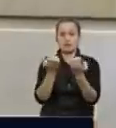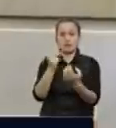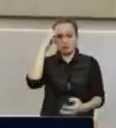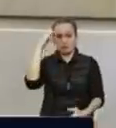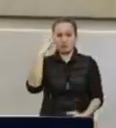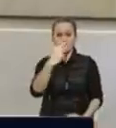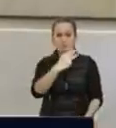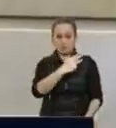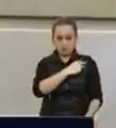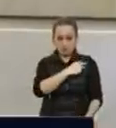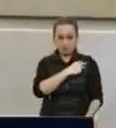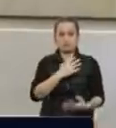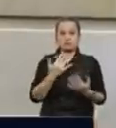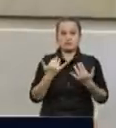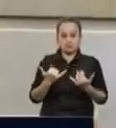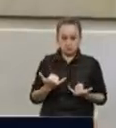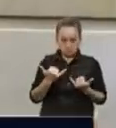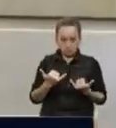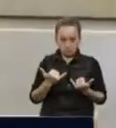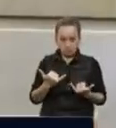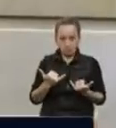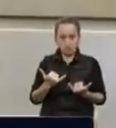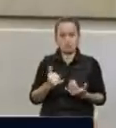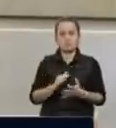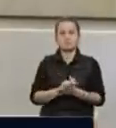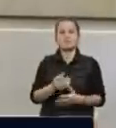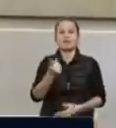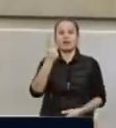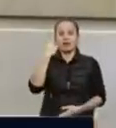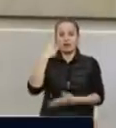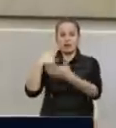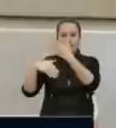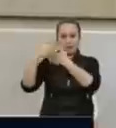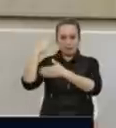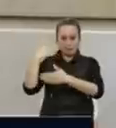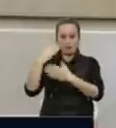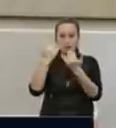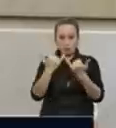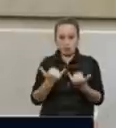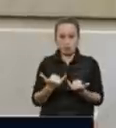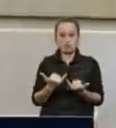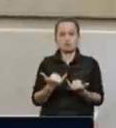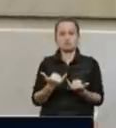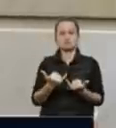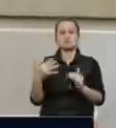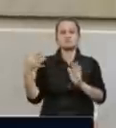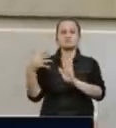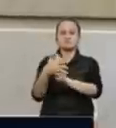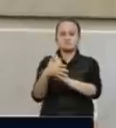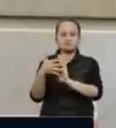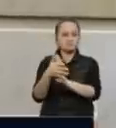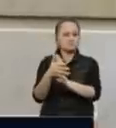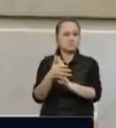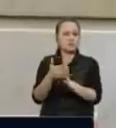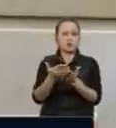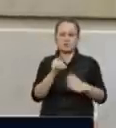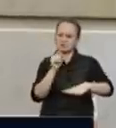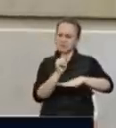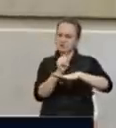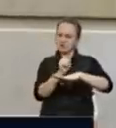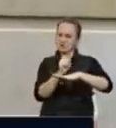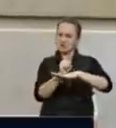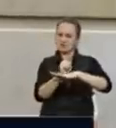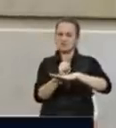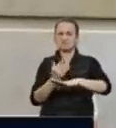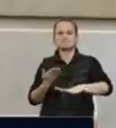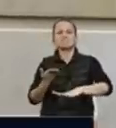Y a ellos de hoy y a los otros de ayer les decía: cualquier crítica